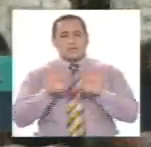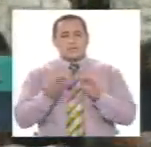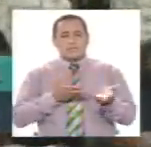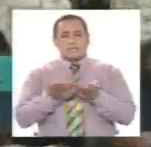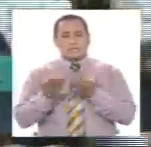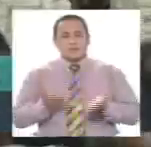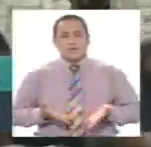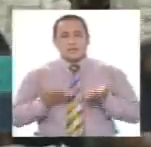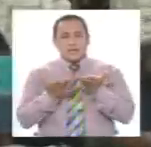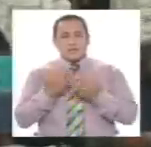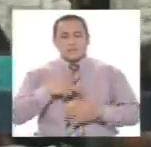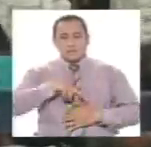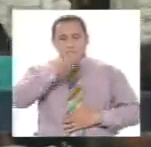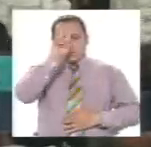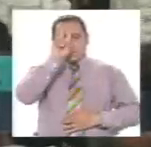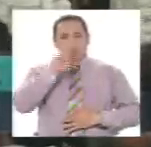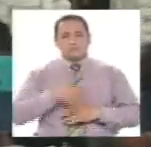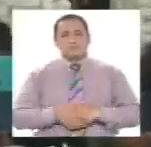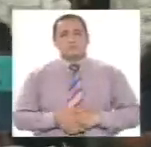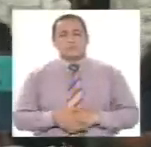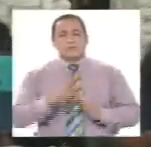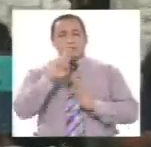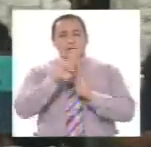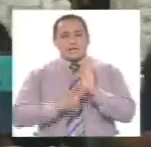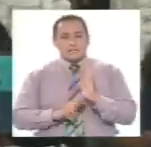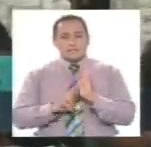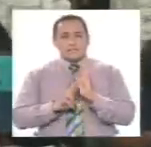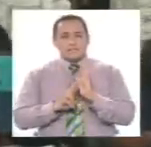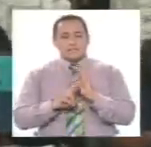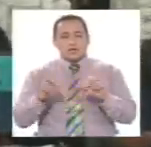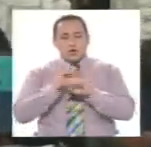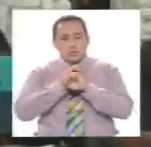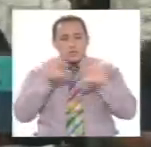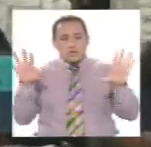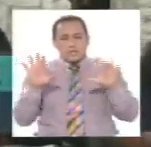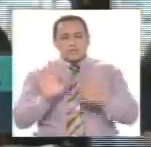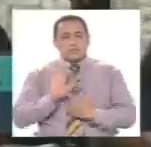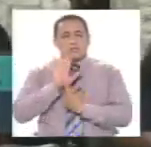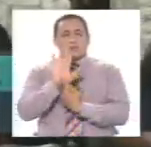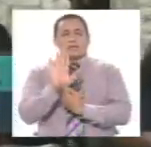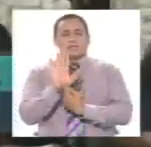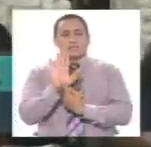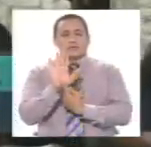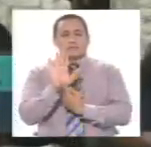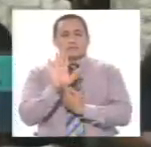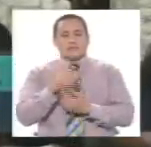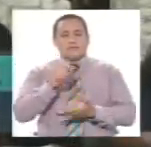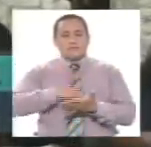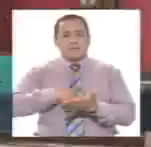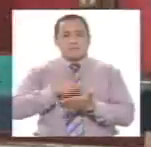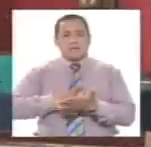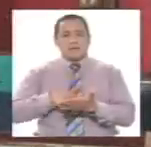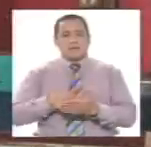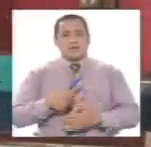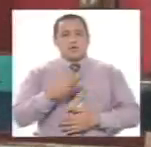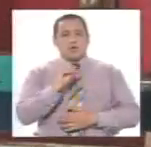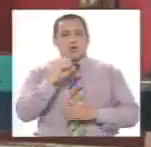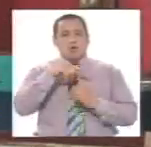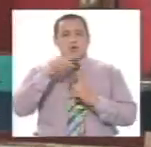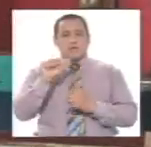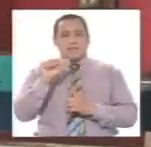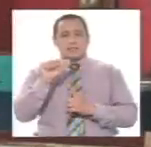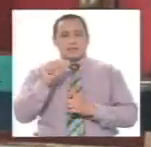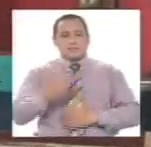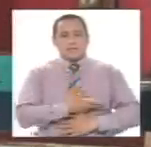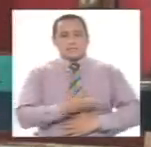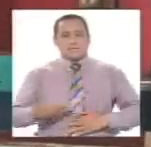servicios prestados a la Nación. Regístrese, comuníquese y publíquese. Firma Ollanta Humala